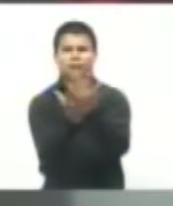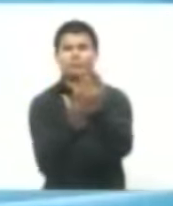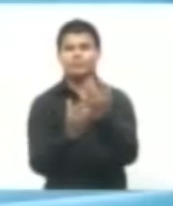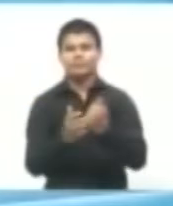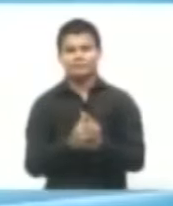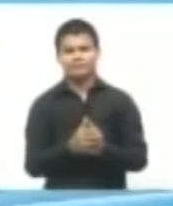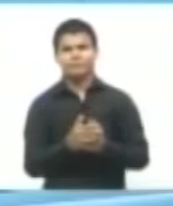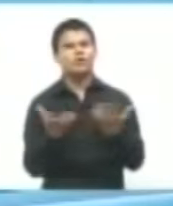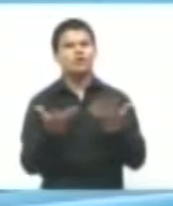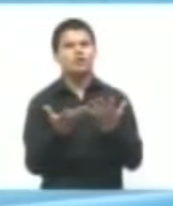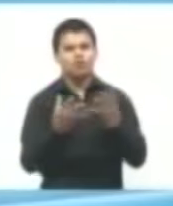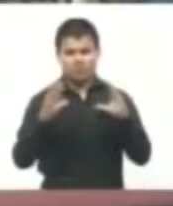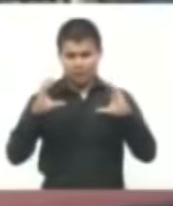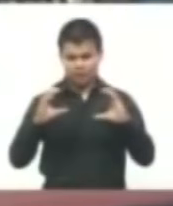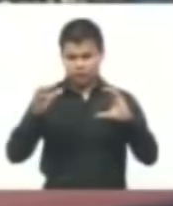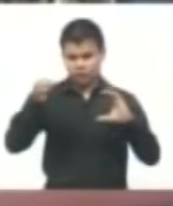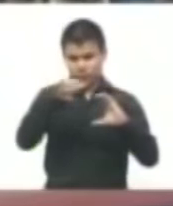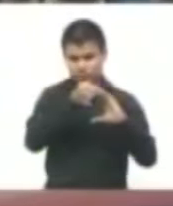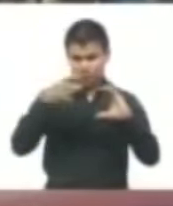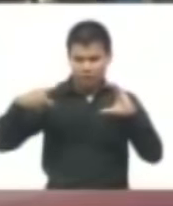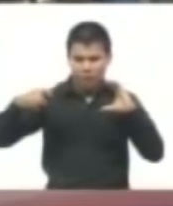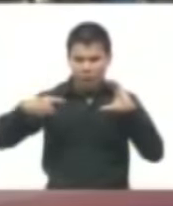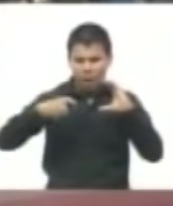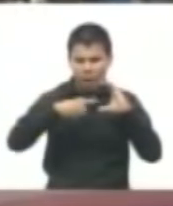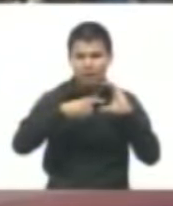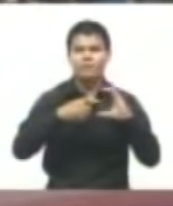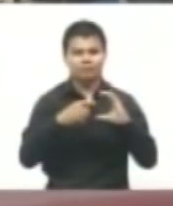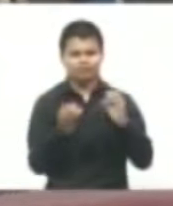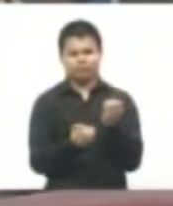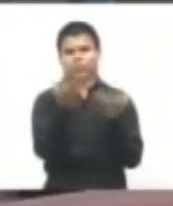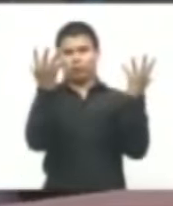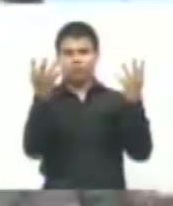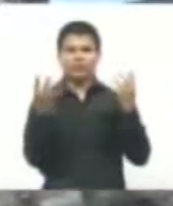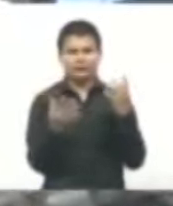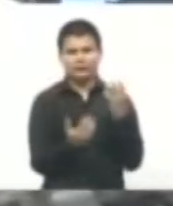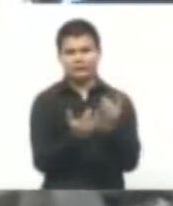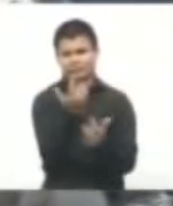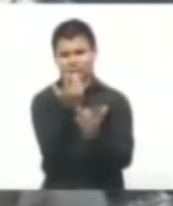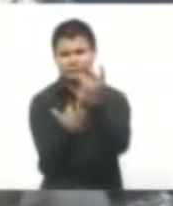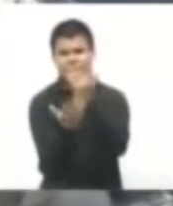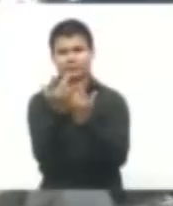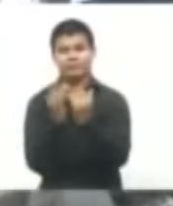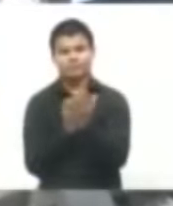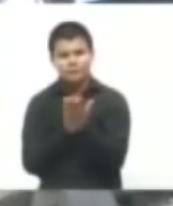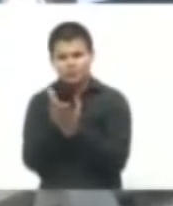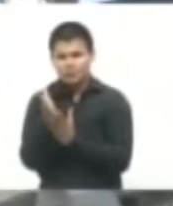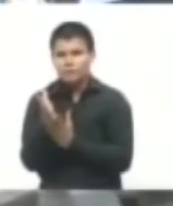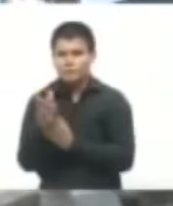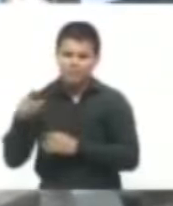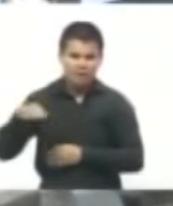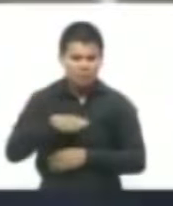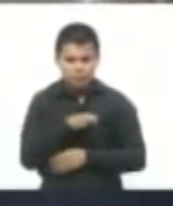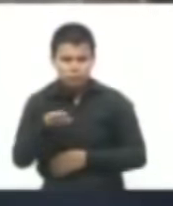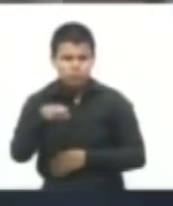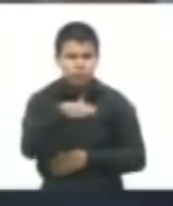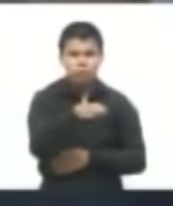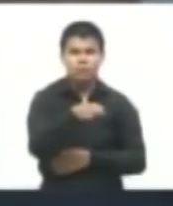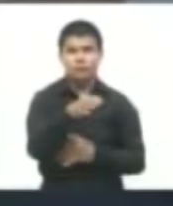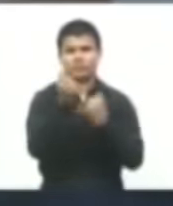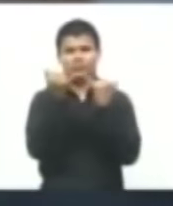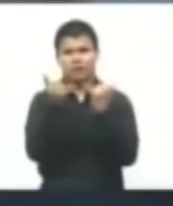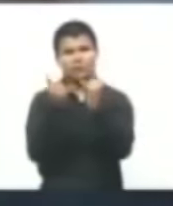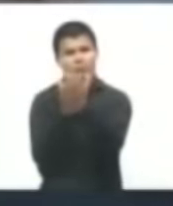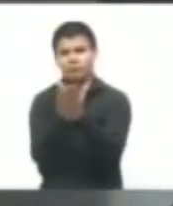baterías. La Policía Metropolitana, por su parte, inició una campaña de protección que cubre las rutas de transporte y así proteger la integridad del